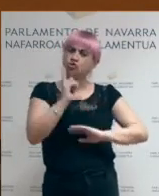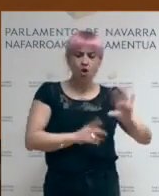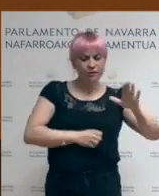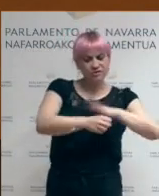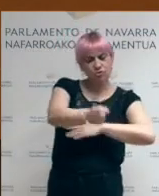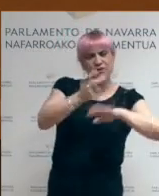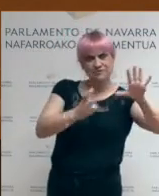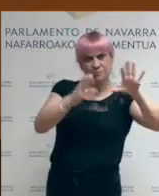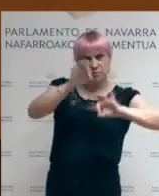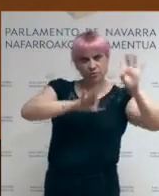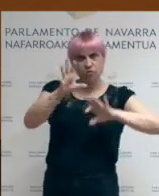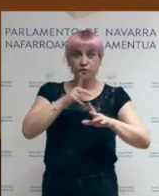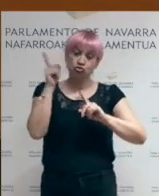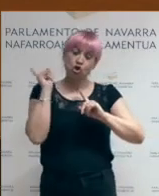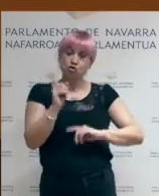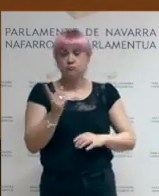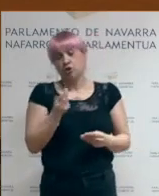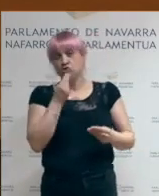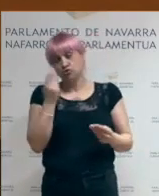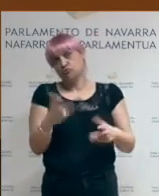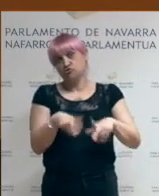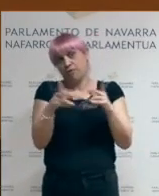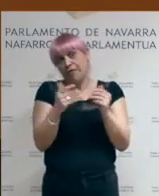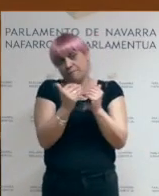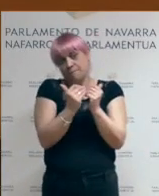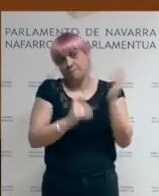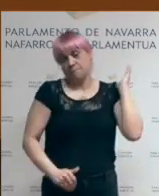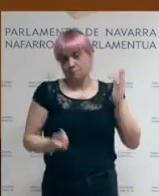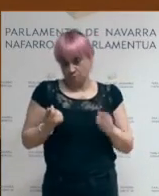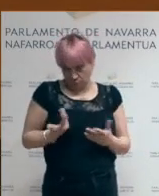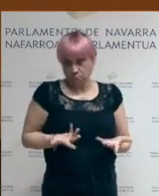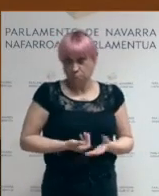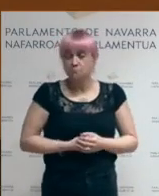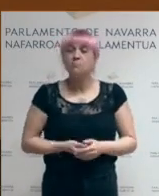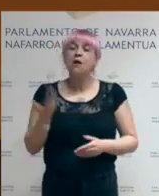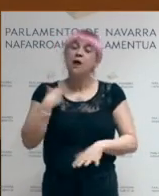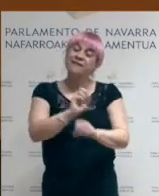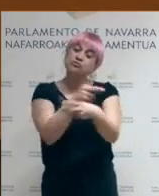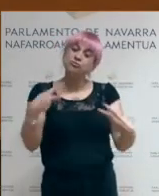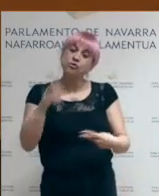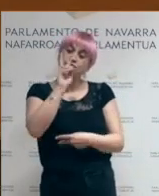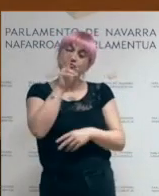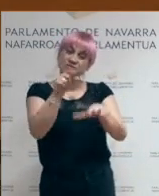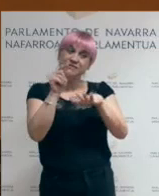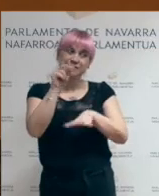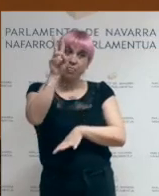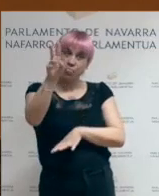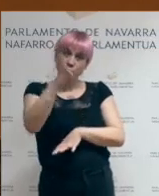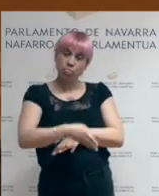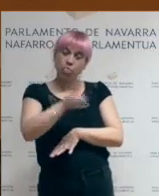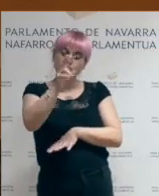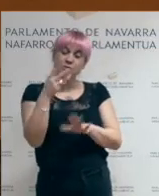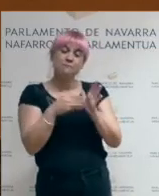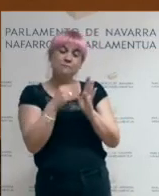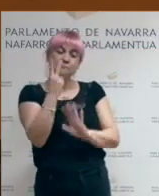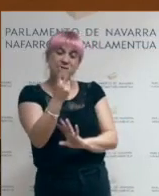alumnado desfavorecido. No dice nada. Y porque si repasamos el anexo 3 de la Resolución 60-2024, la que regula el proceso